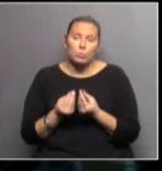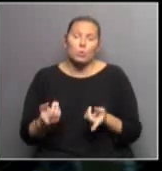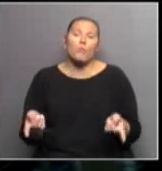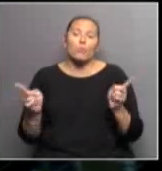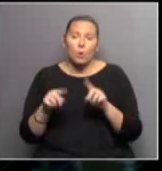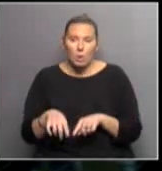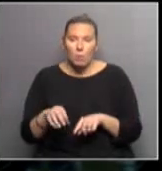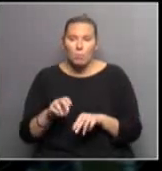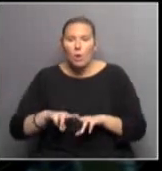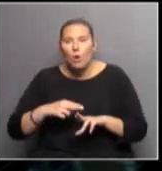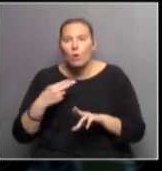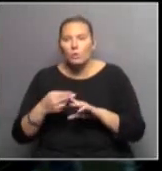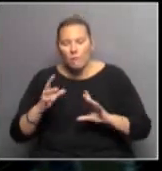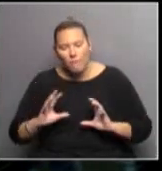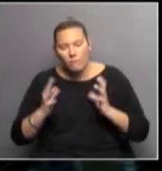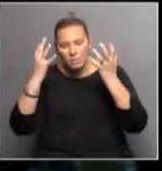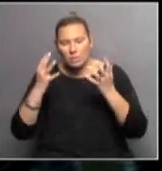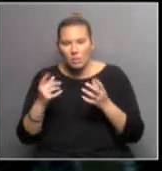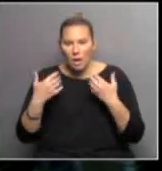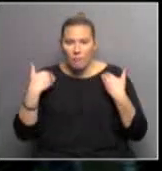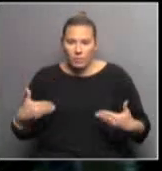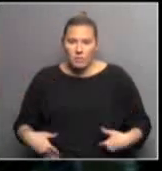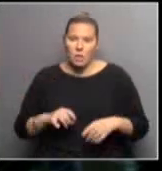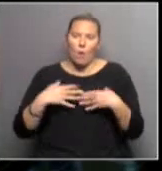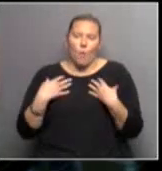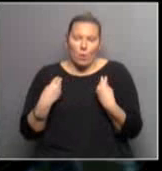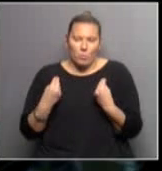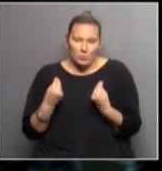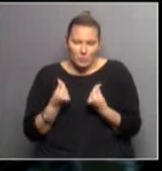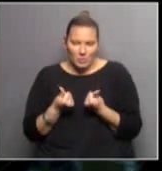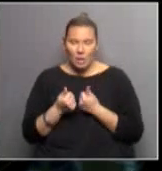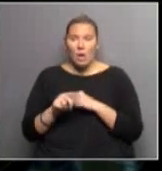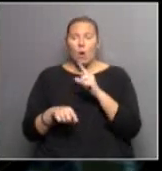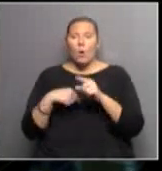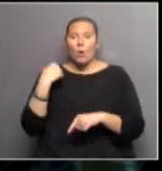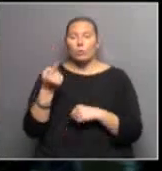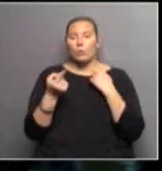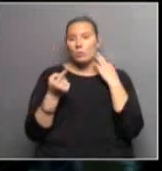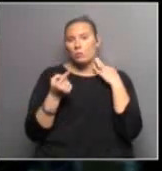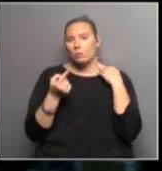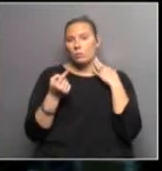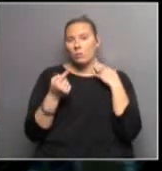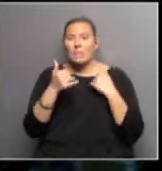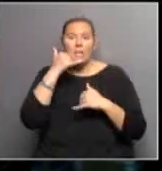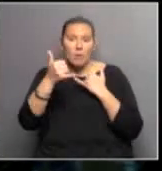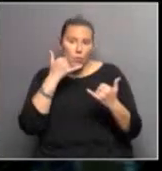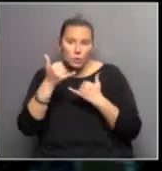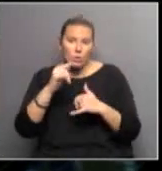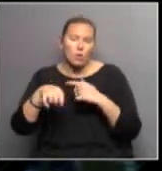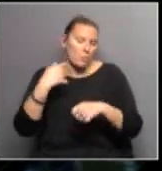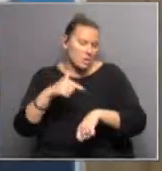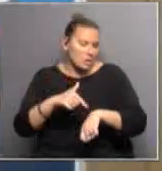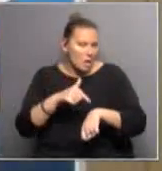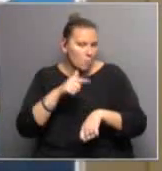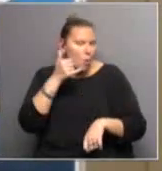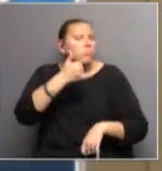Muchos vuelven porque recaen en la violencia física o la violencia emocional. Otros hacemos seguimientos telefónicos después de un tiempo